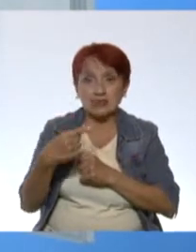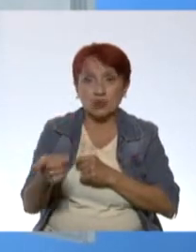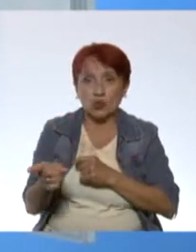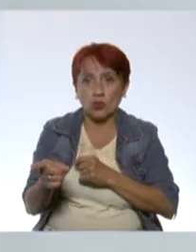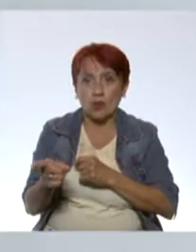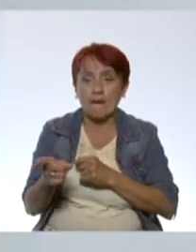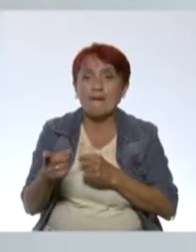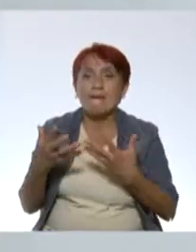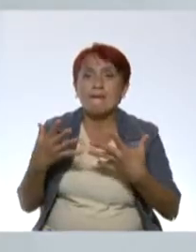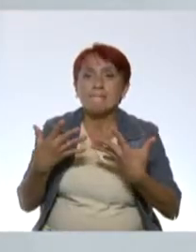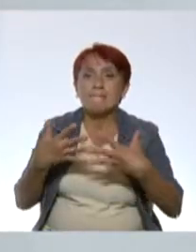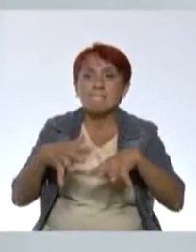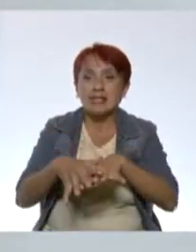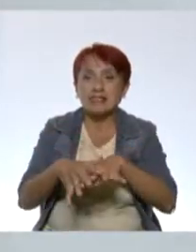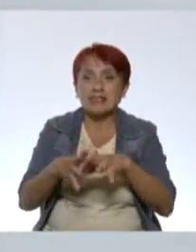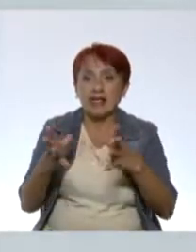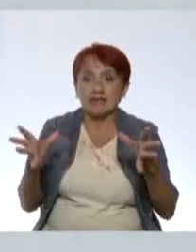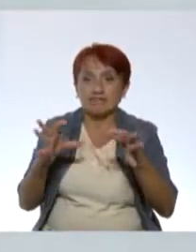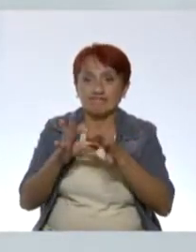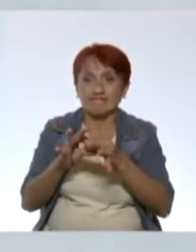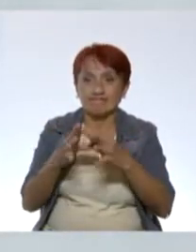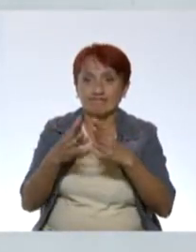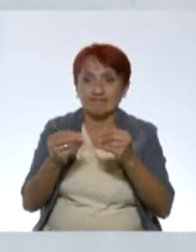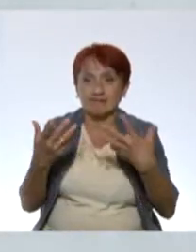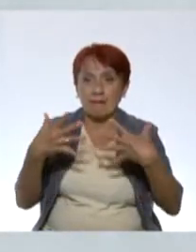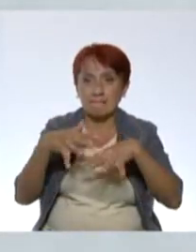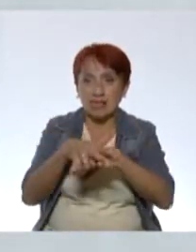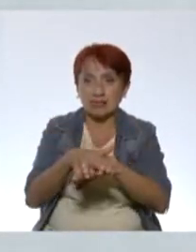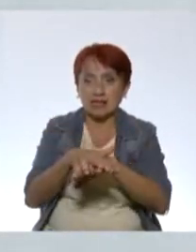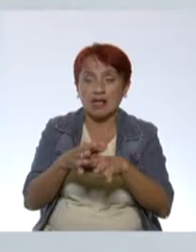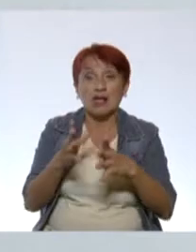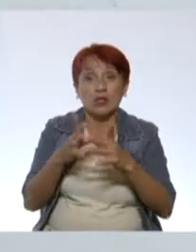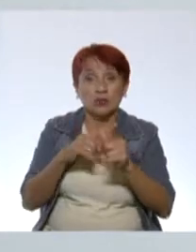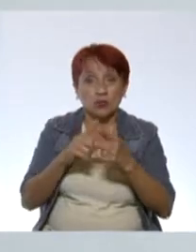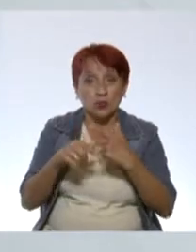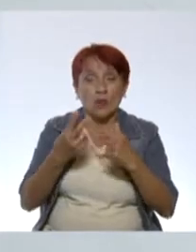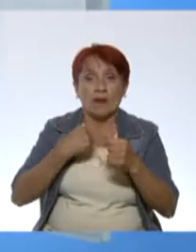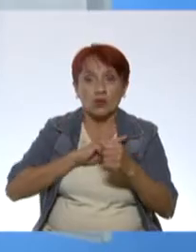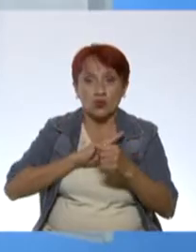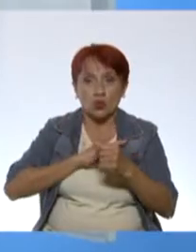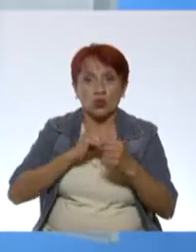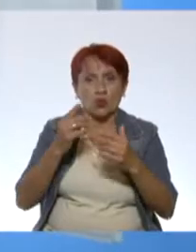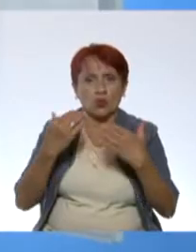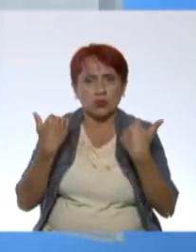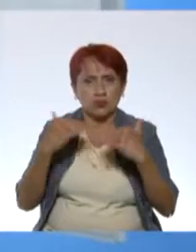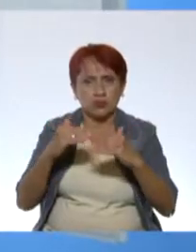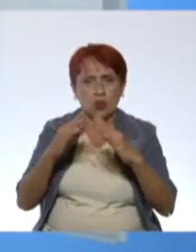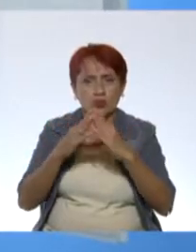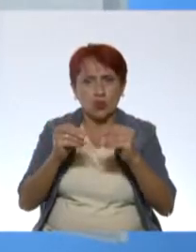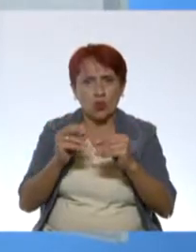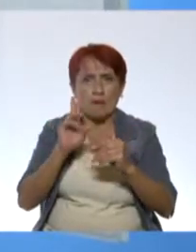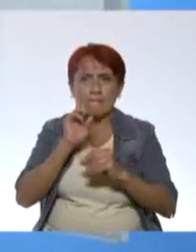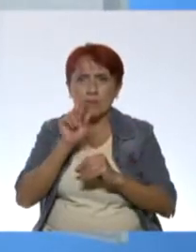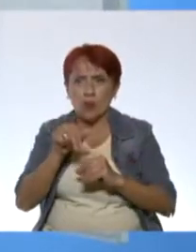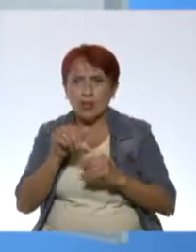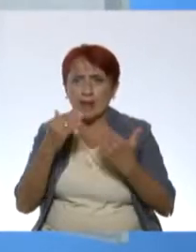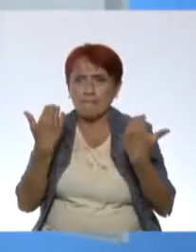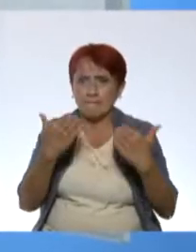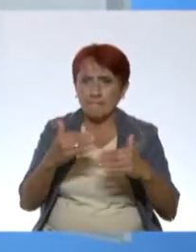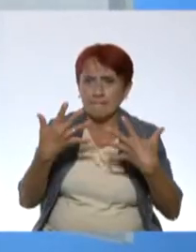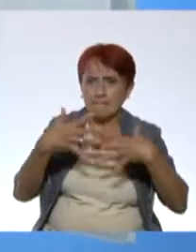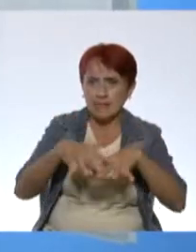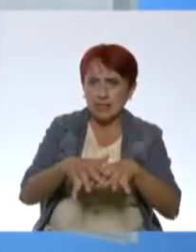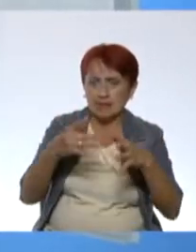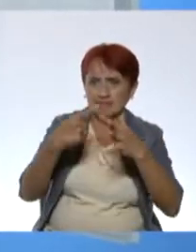sea mixta. ¿Ok? Fíjense que para nosotros poder determinar si las expresiones son puras,